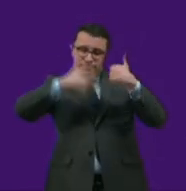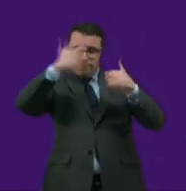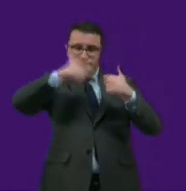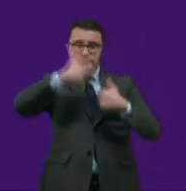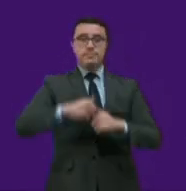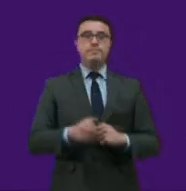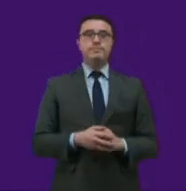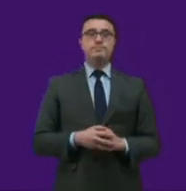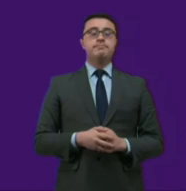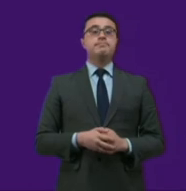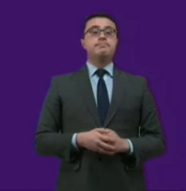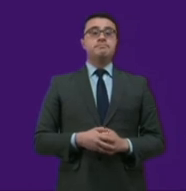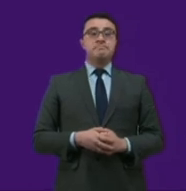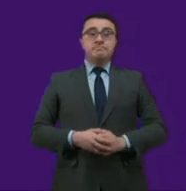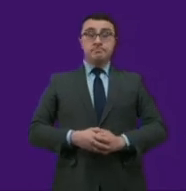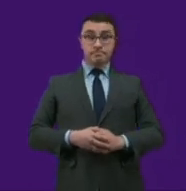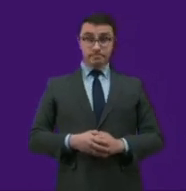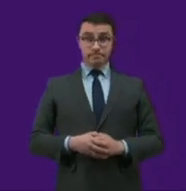Ese es como